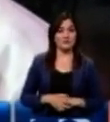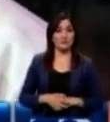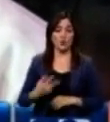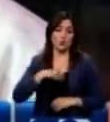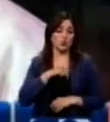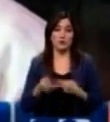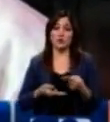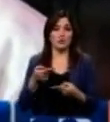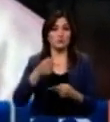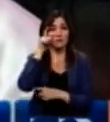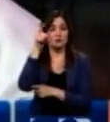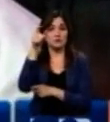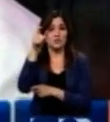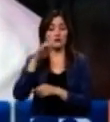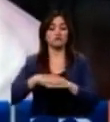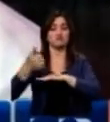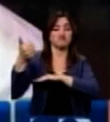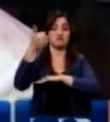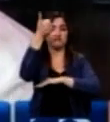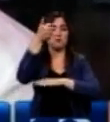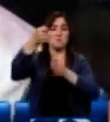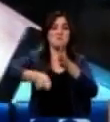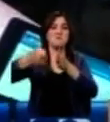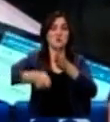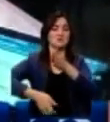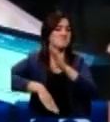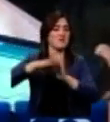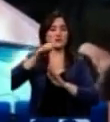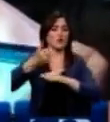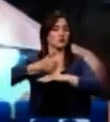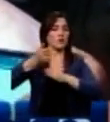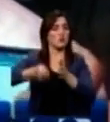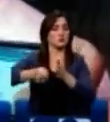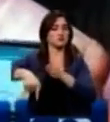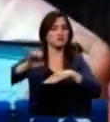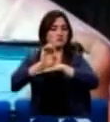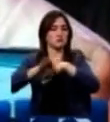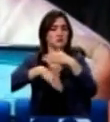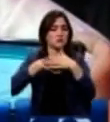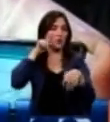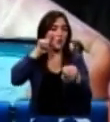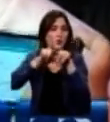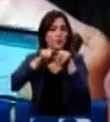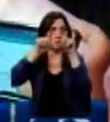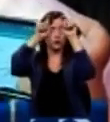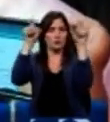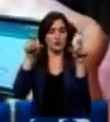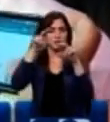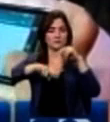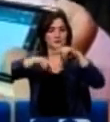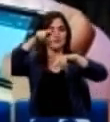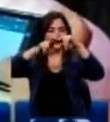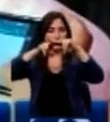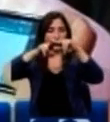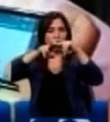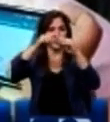en conjunto con la Procuraduría General del Estado, buscando la posibilidad de un acuerdo con Odebrecht que nos permita tener no la lista, sino